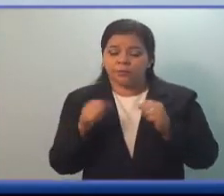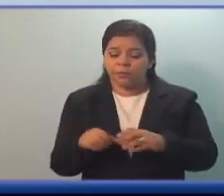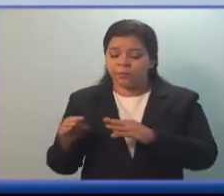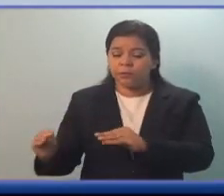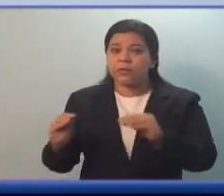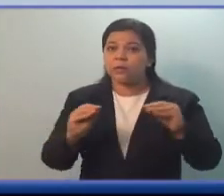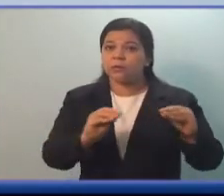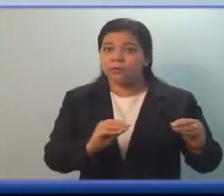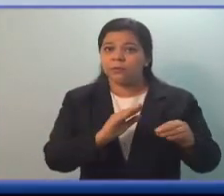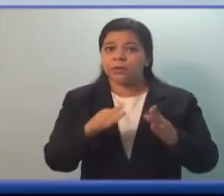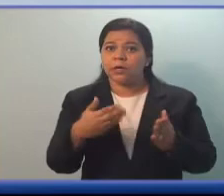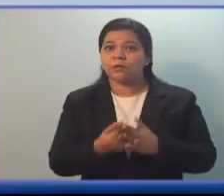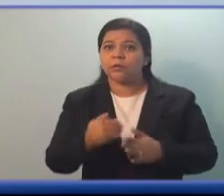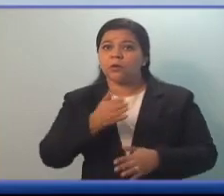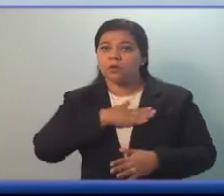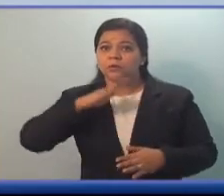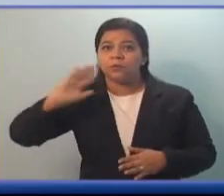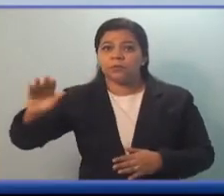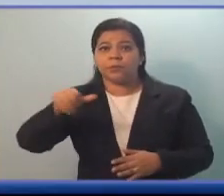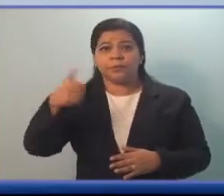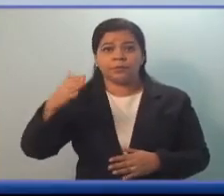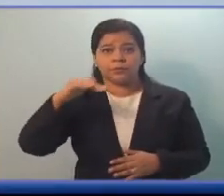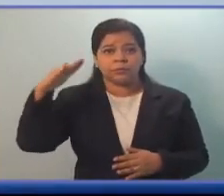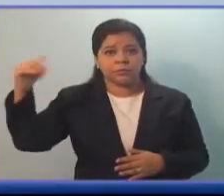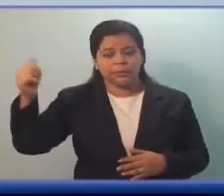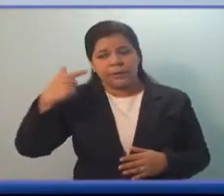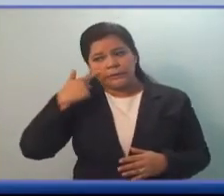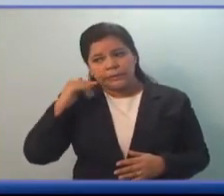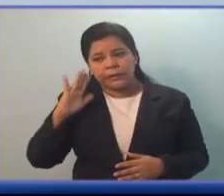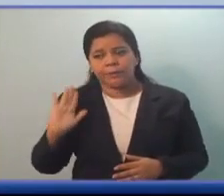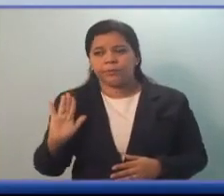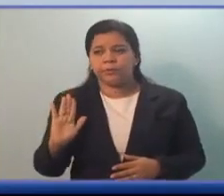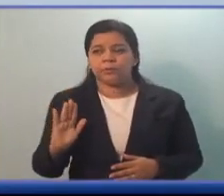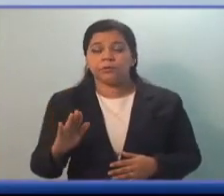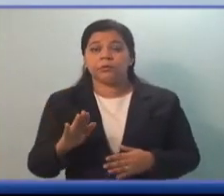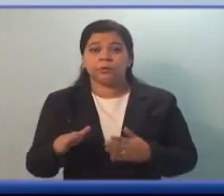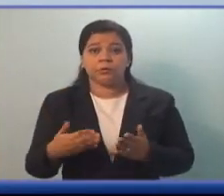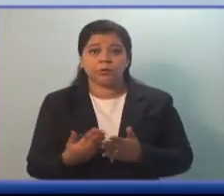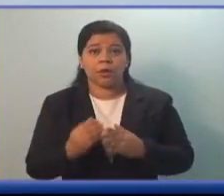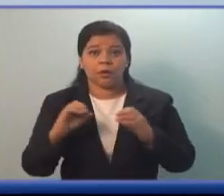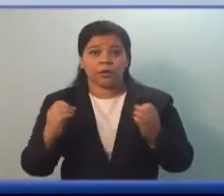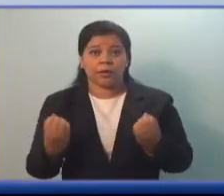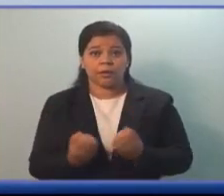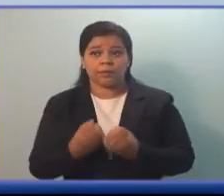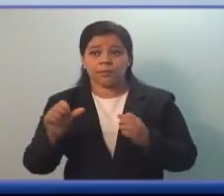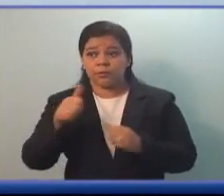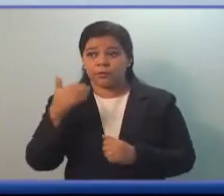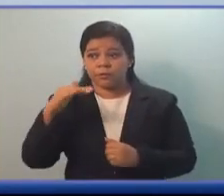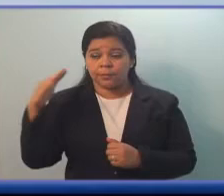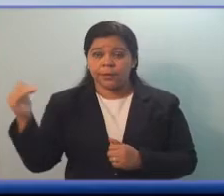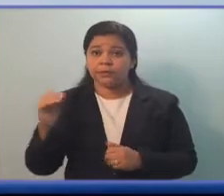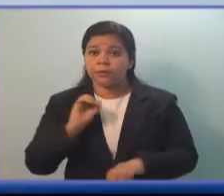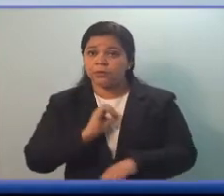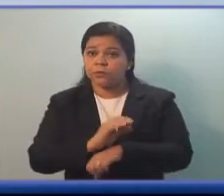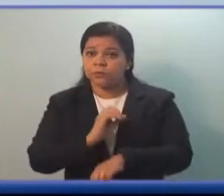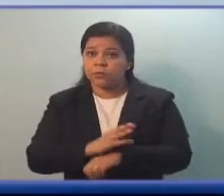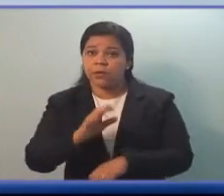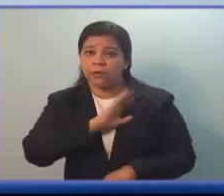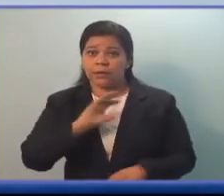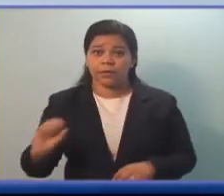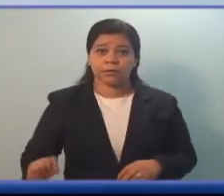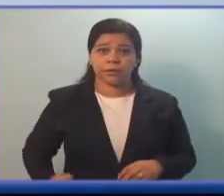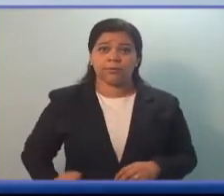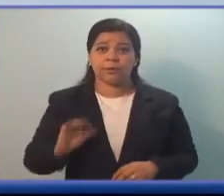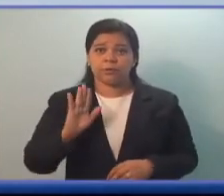cumplimiento a compromisos internacionales, porque cuando organismos internacionales han recomendado al Estado de El Salvador